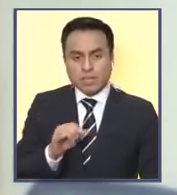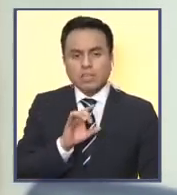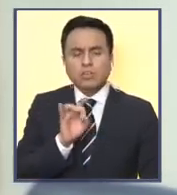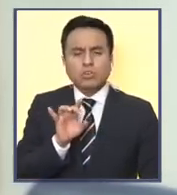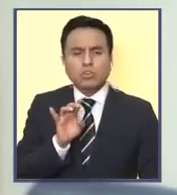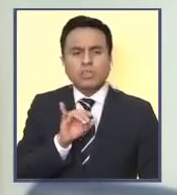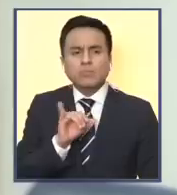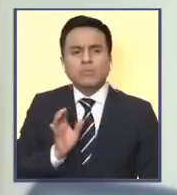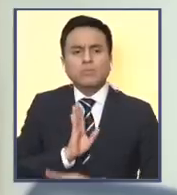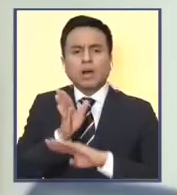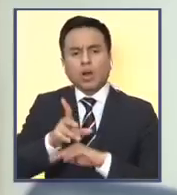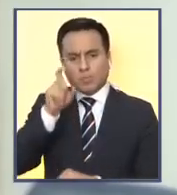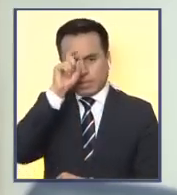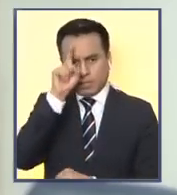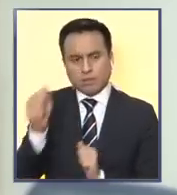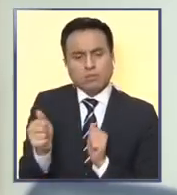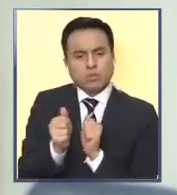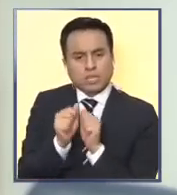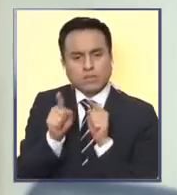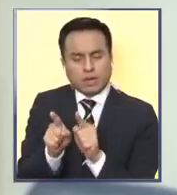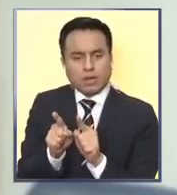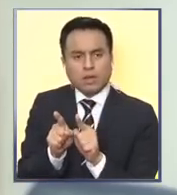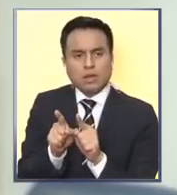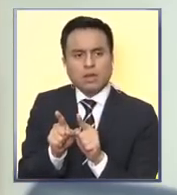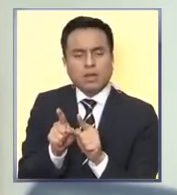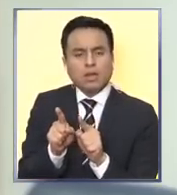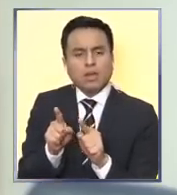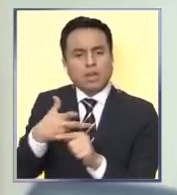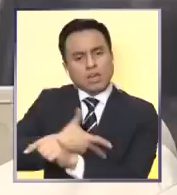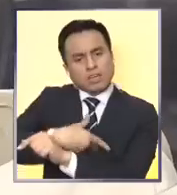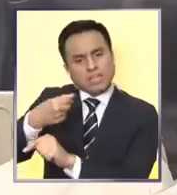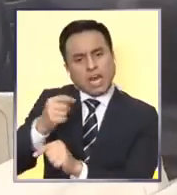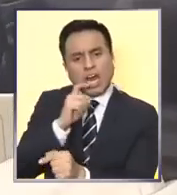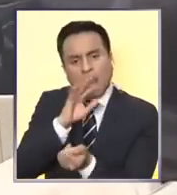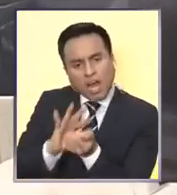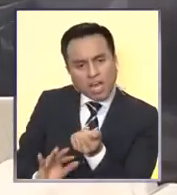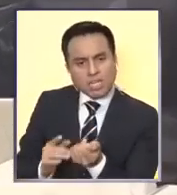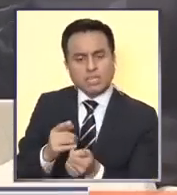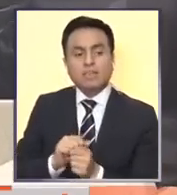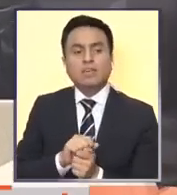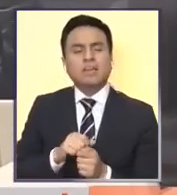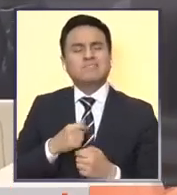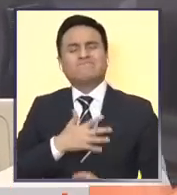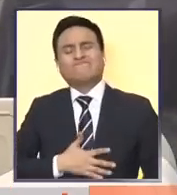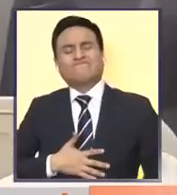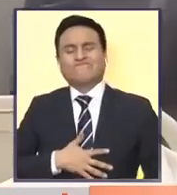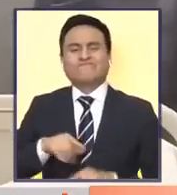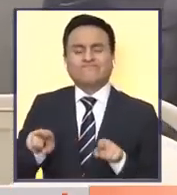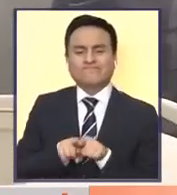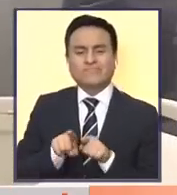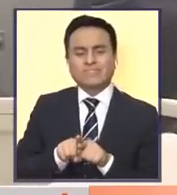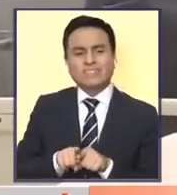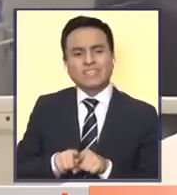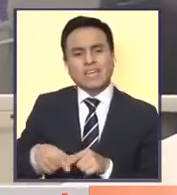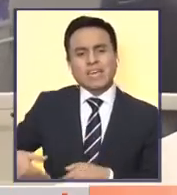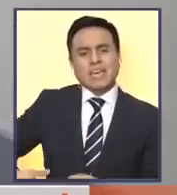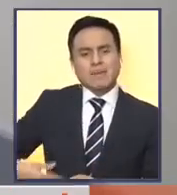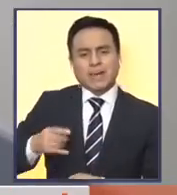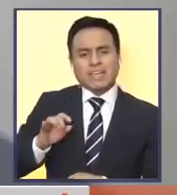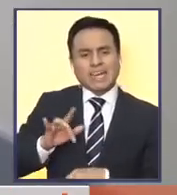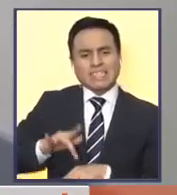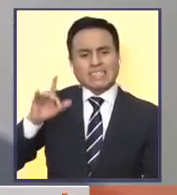va al hospital con ella saca examen de sangre sus malestares se debieron a una insuficiencia hepática aguda